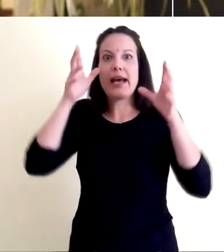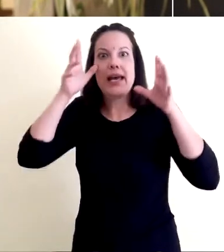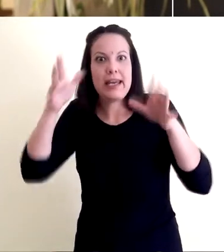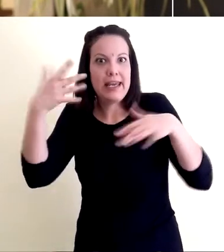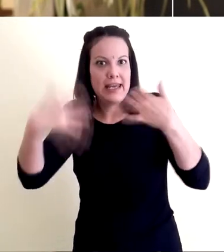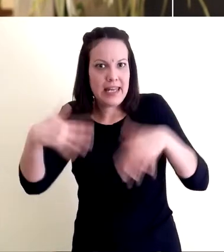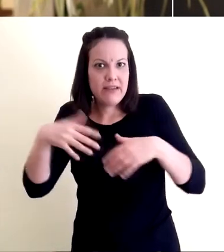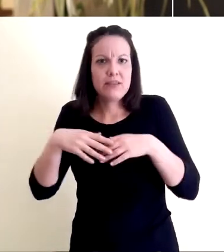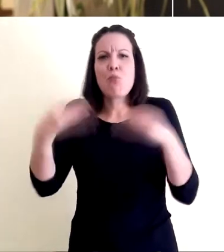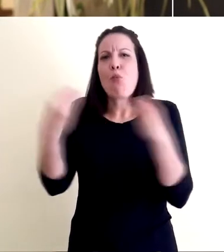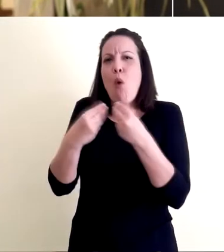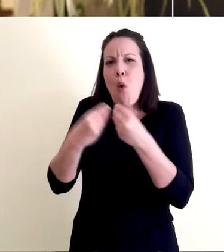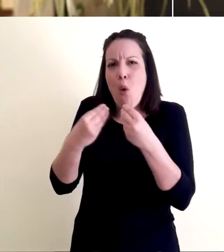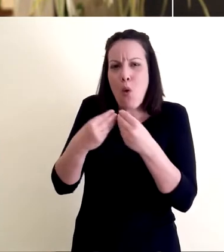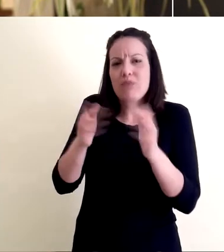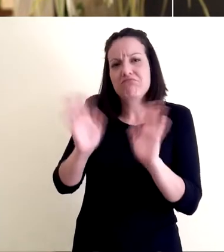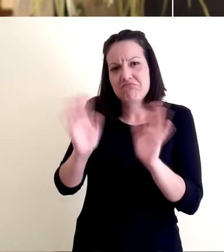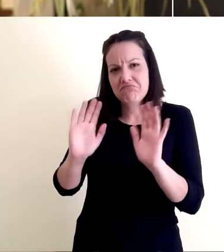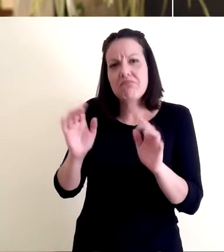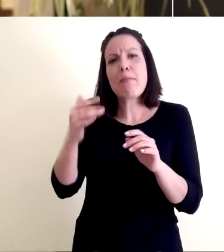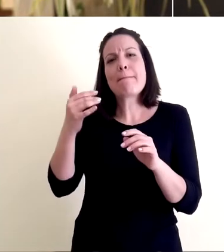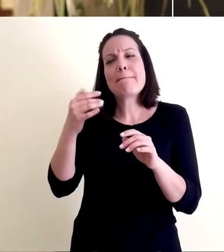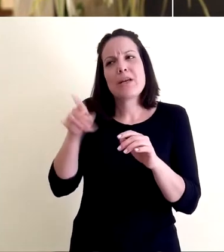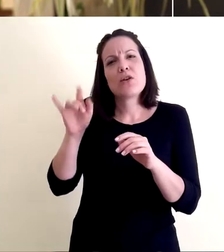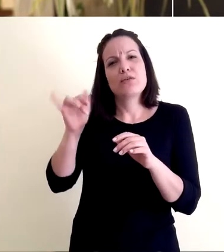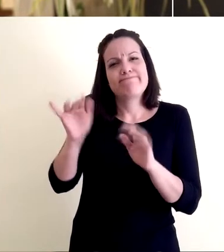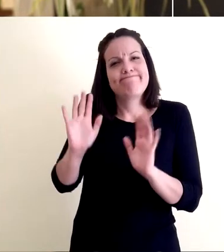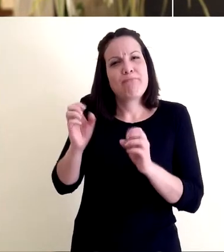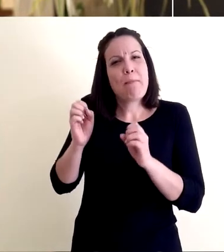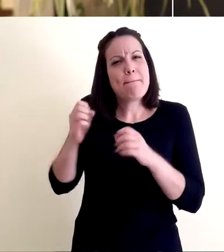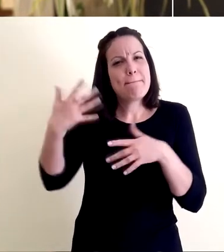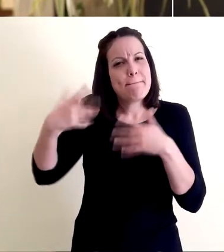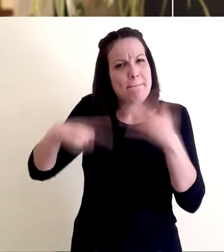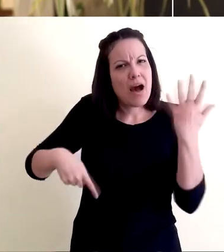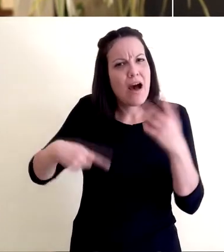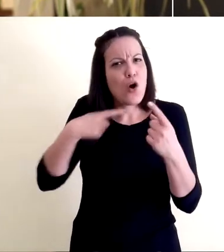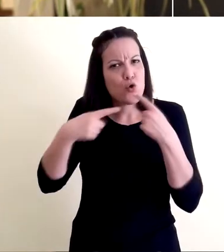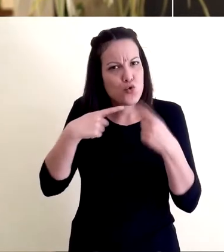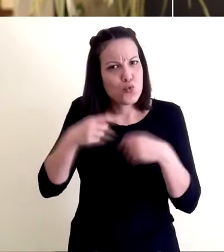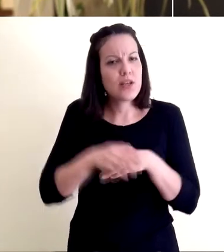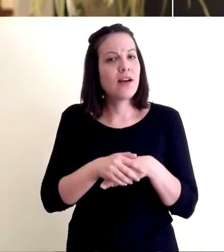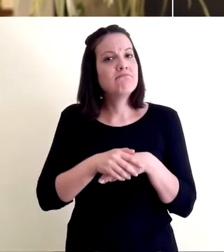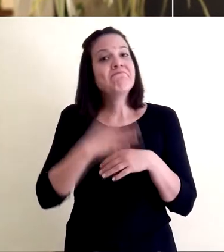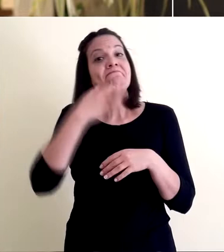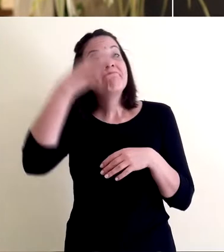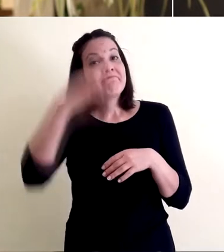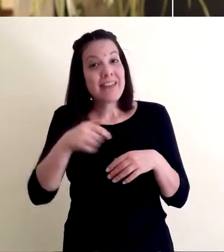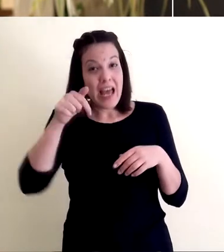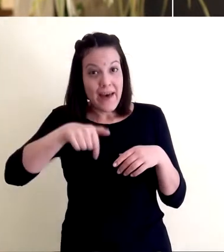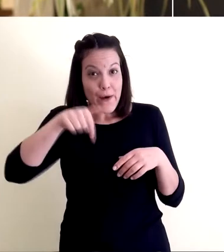fueron tantísimas, pero hubo muchas consultas. Y en realidad lo que estamos viendo nosotros